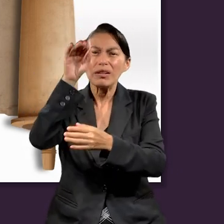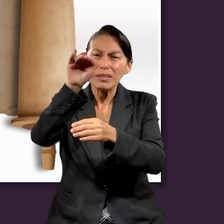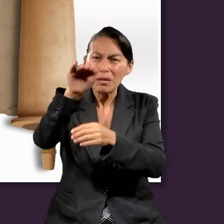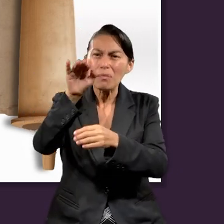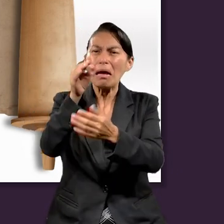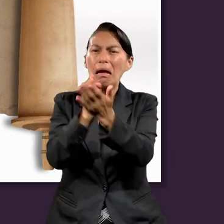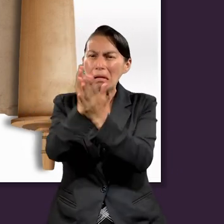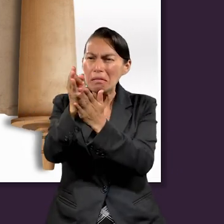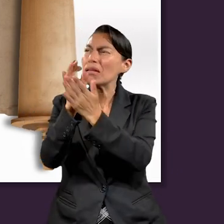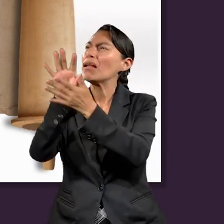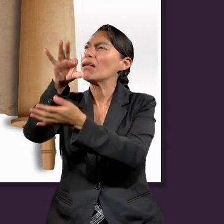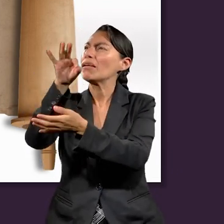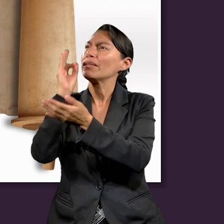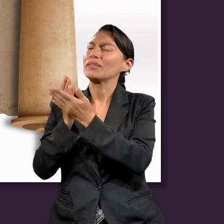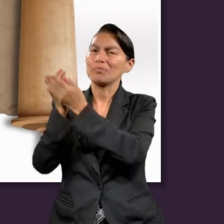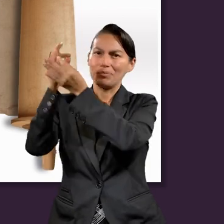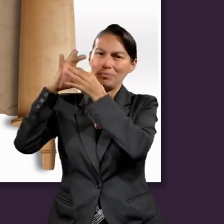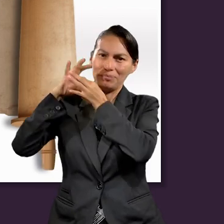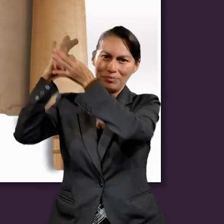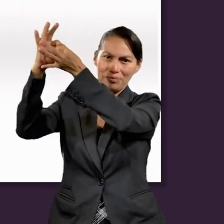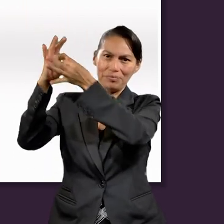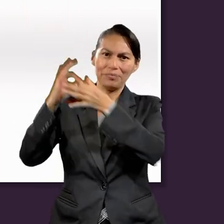llamados, elegidos y fieles.